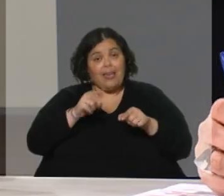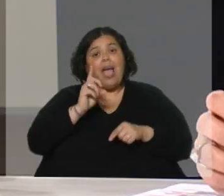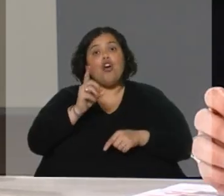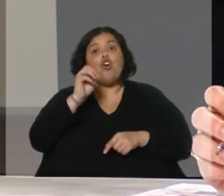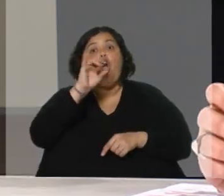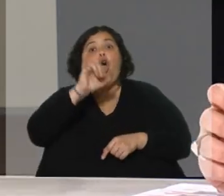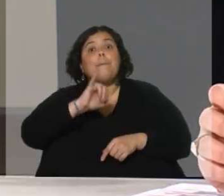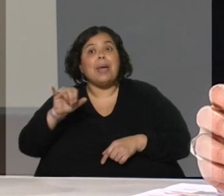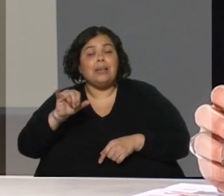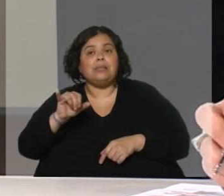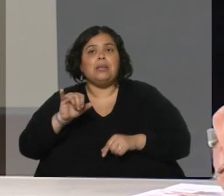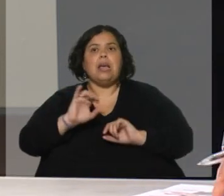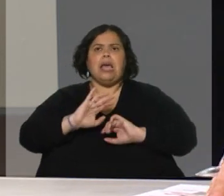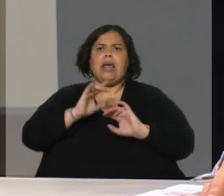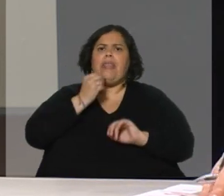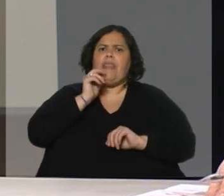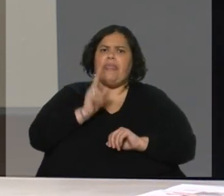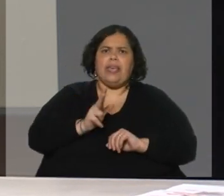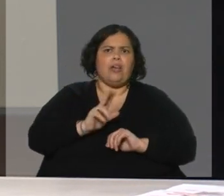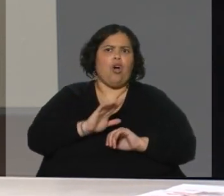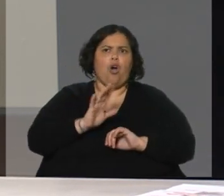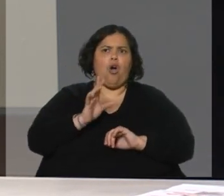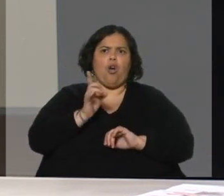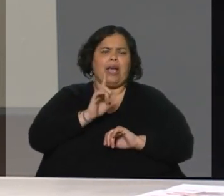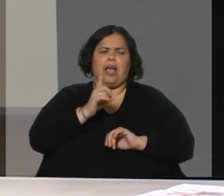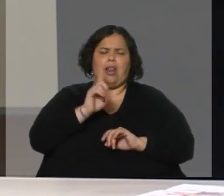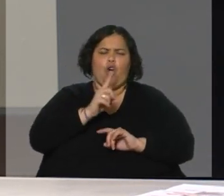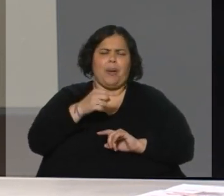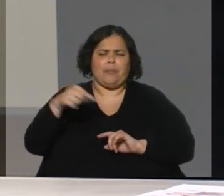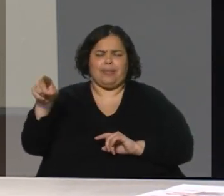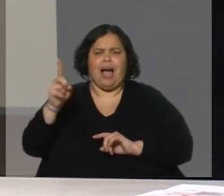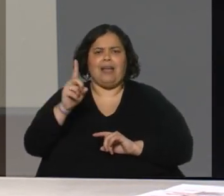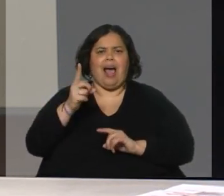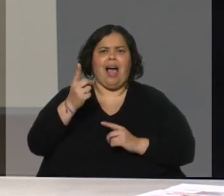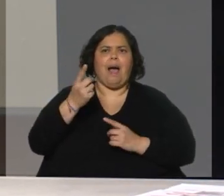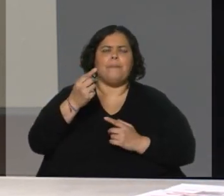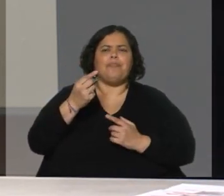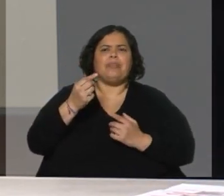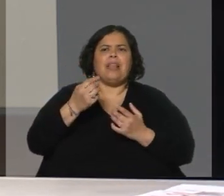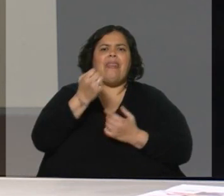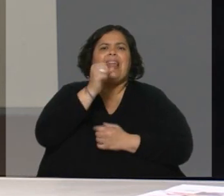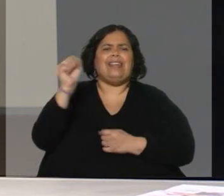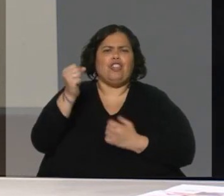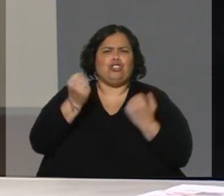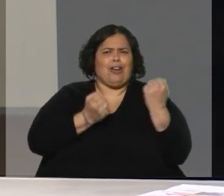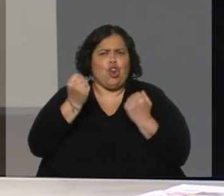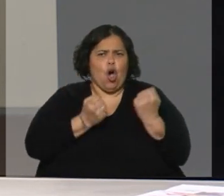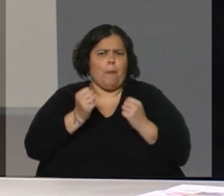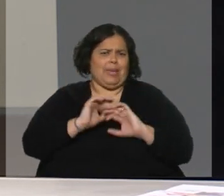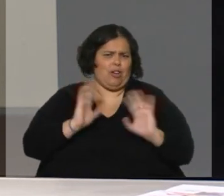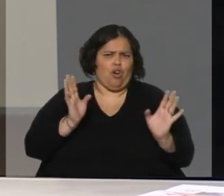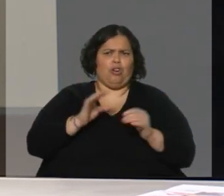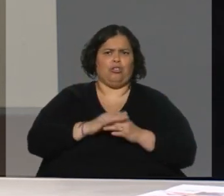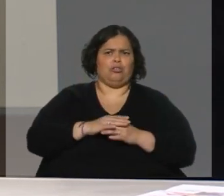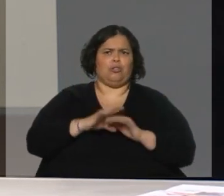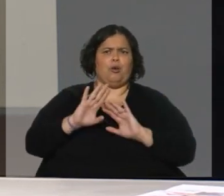se les dijo de su palabra de que me iba a derivar electos económicos Ya tomó distancia estoy segura de que